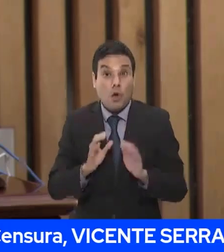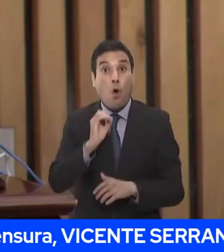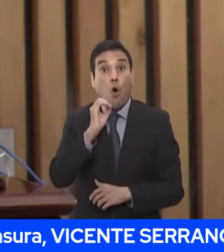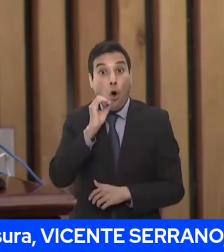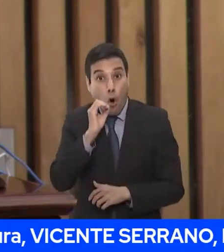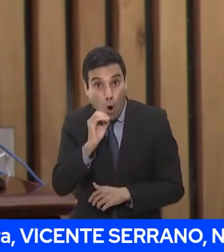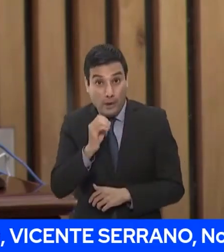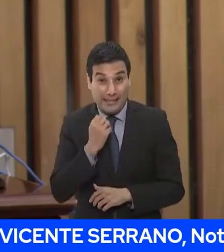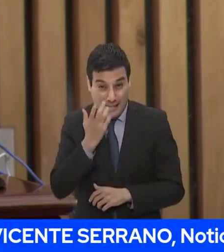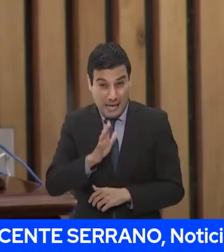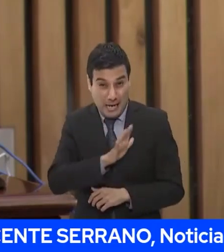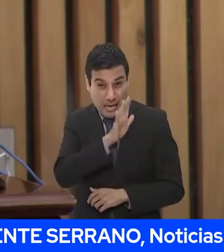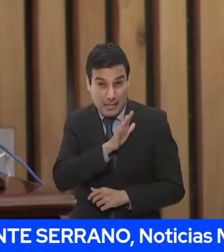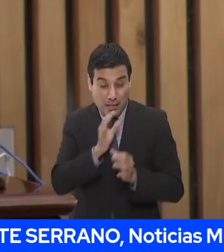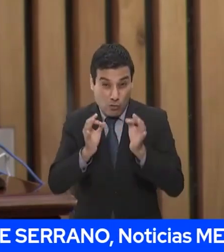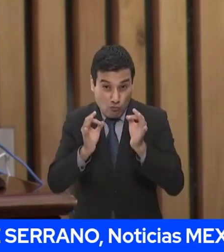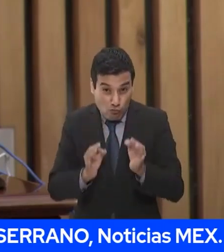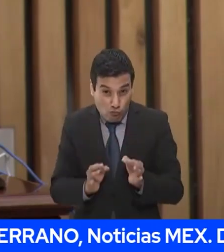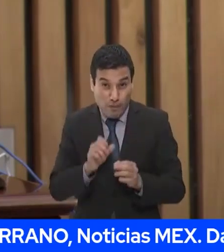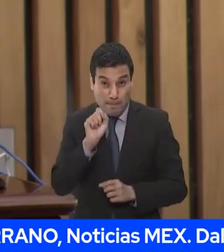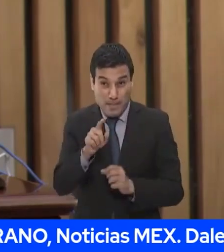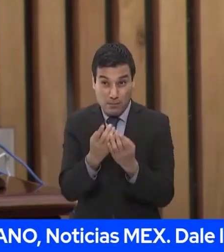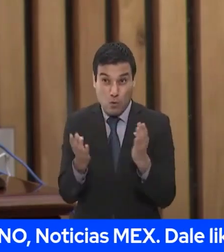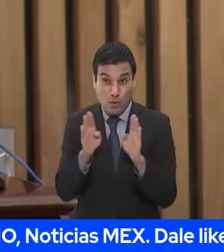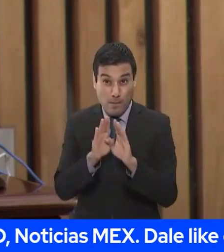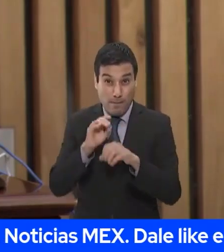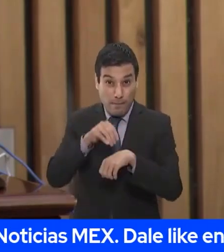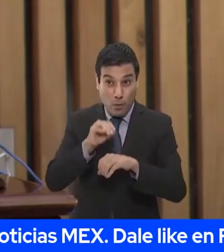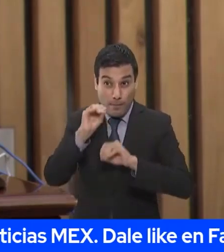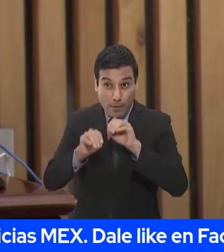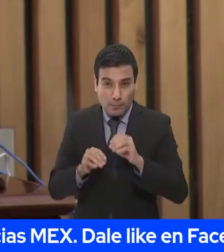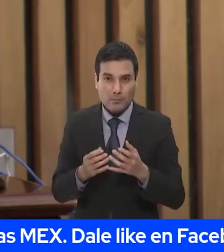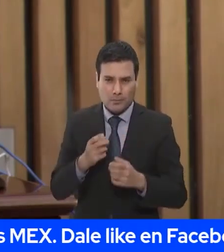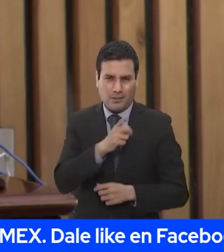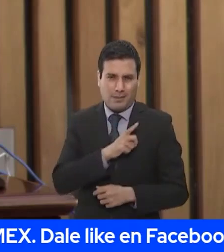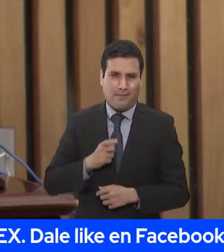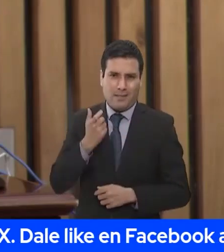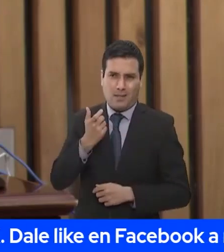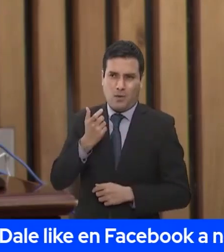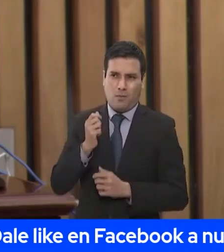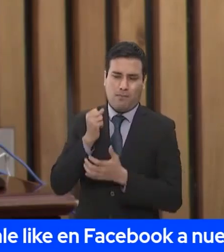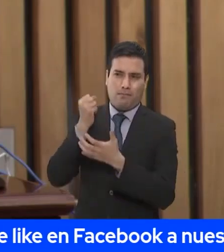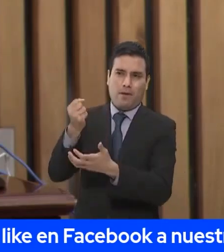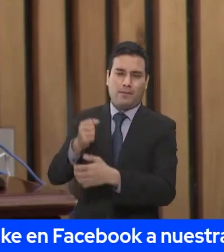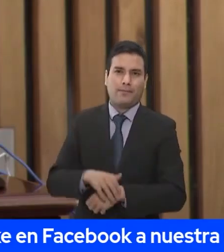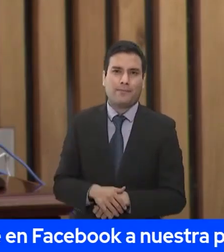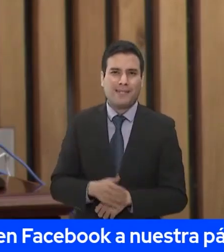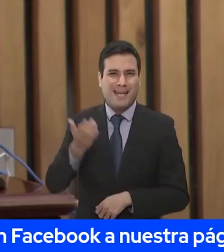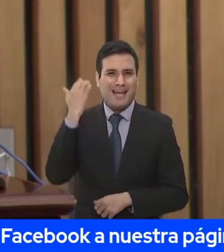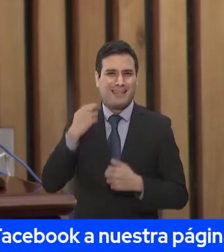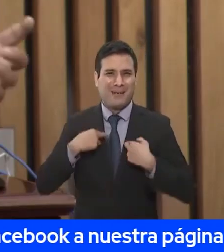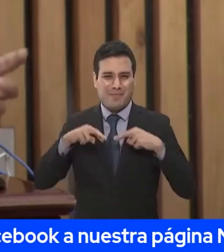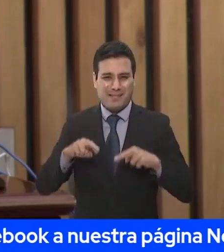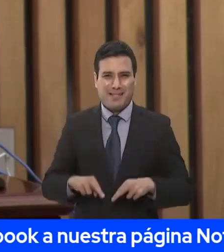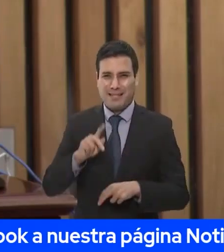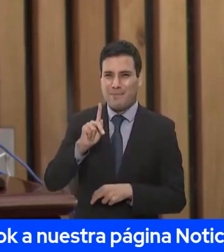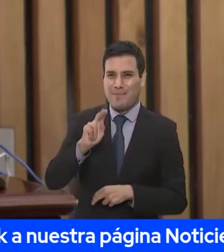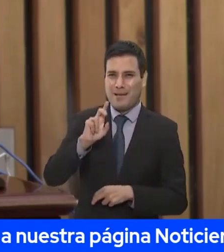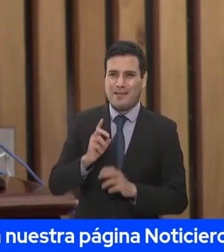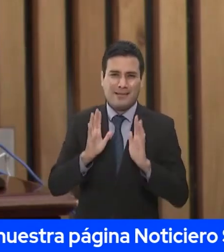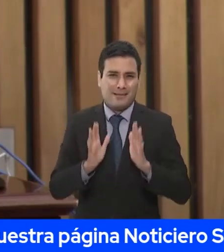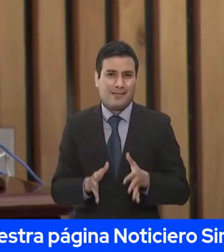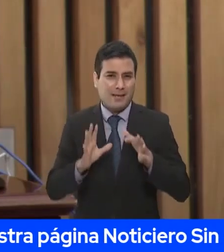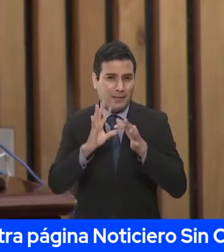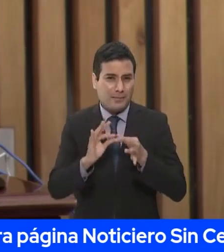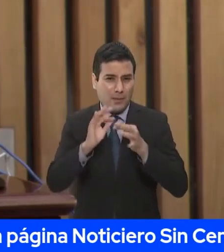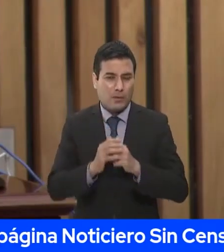necesarios para su organización. Lo dijo el representante del PRD en la pasada sesión y lo comparto hoy. Es increíble que en este